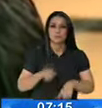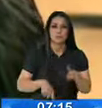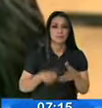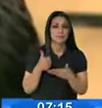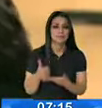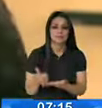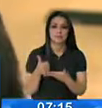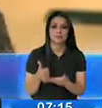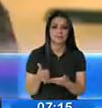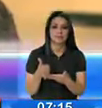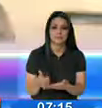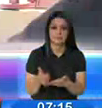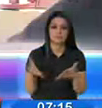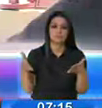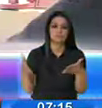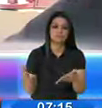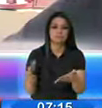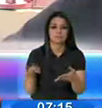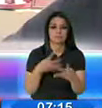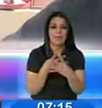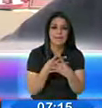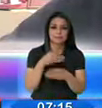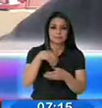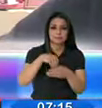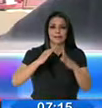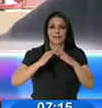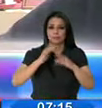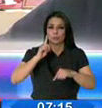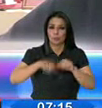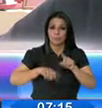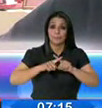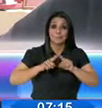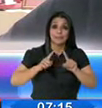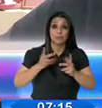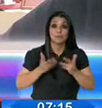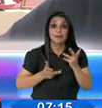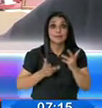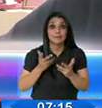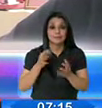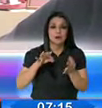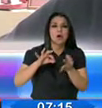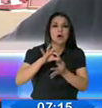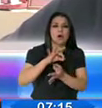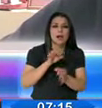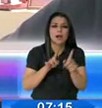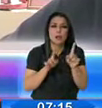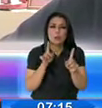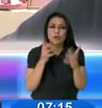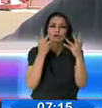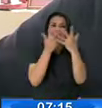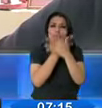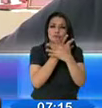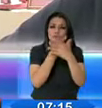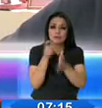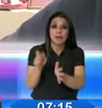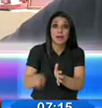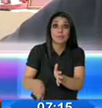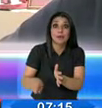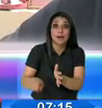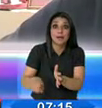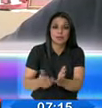ese beneficio de favorabilidad. Pero, a través de una equivocada interpretación, la defensa ha